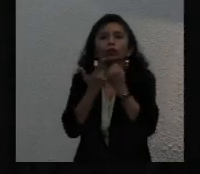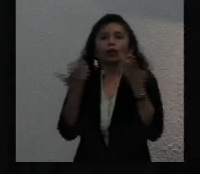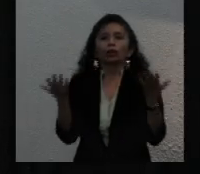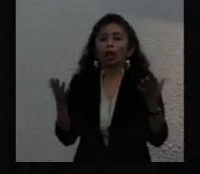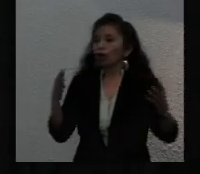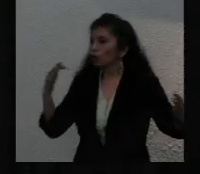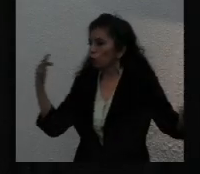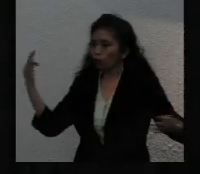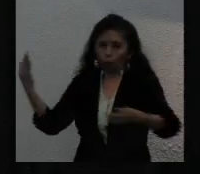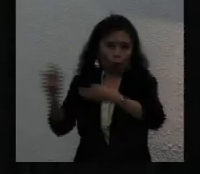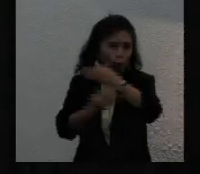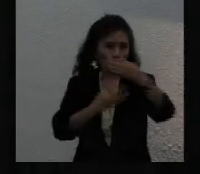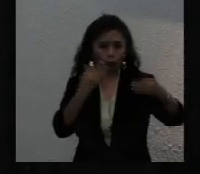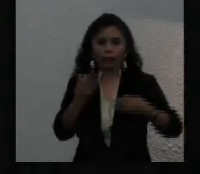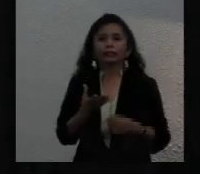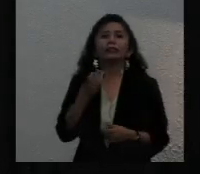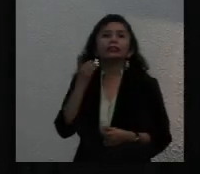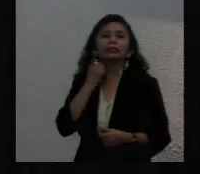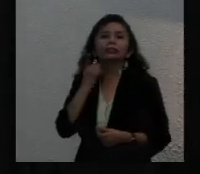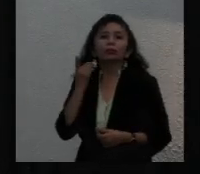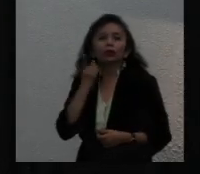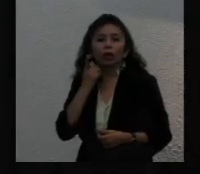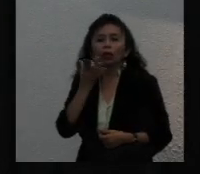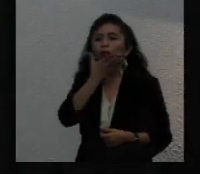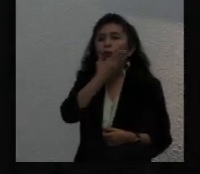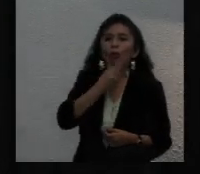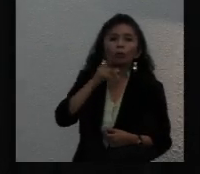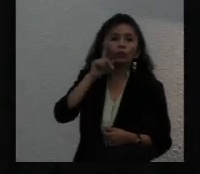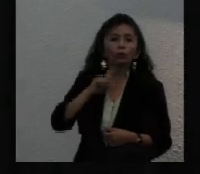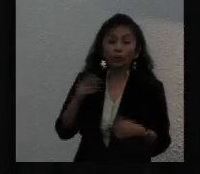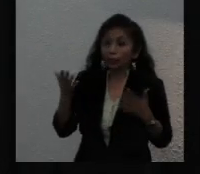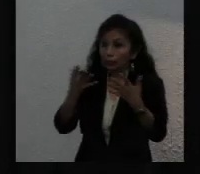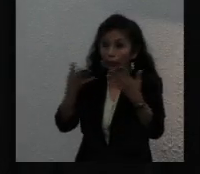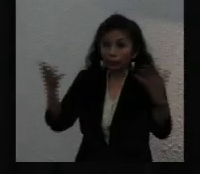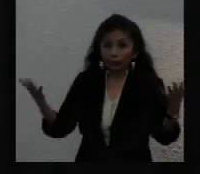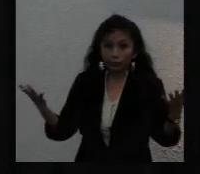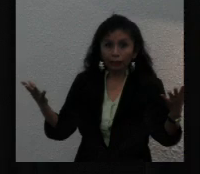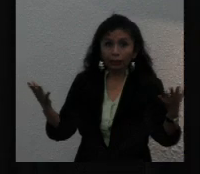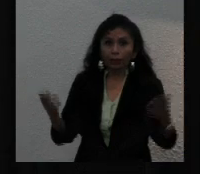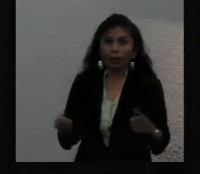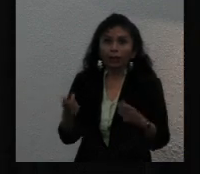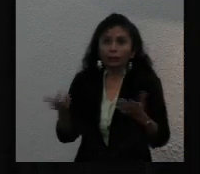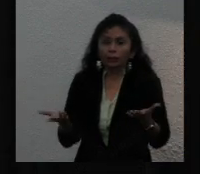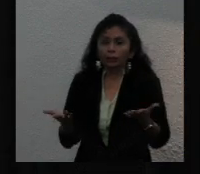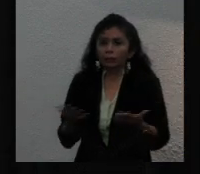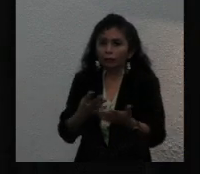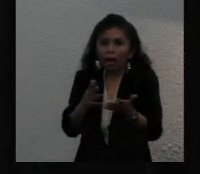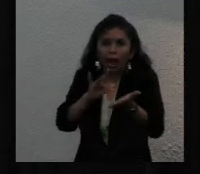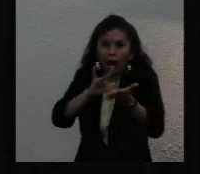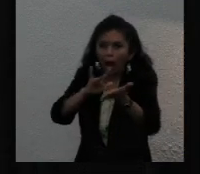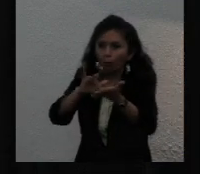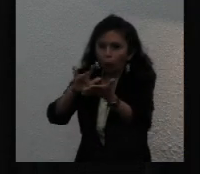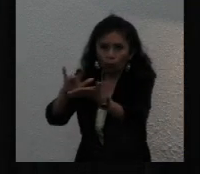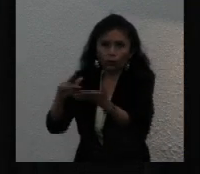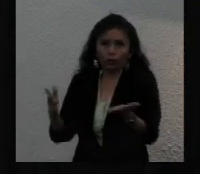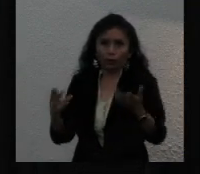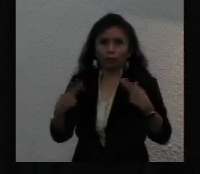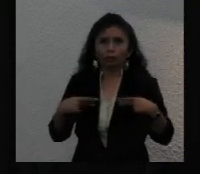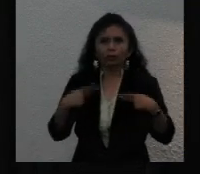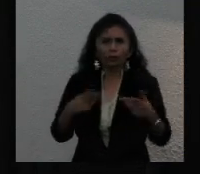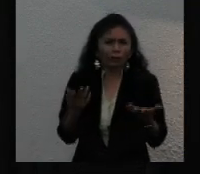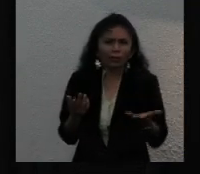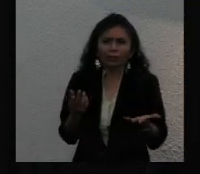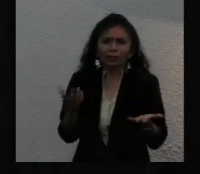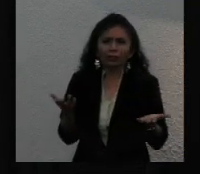y todos los diputados de esta legislatura están aquí para ejercer un mandato popular, y ese mandato es